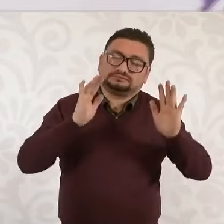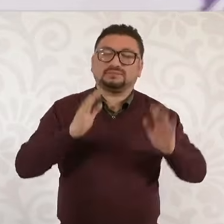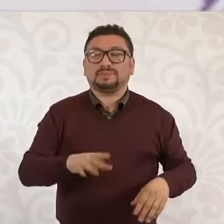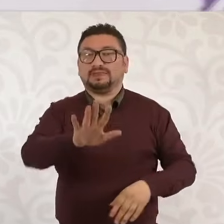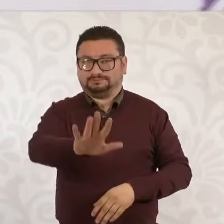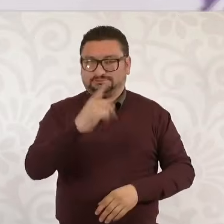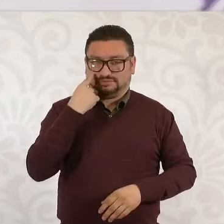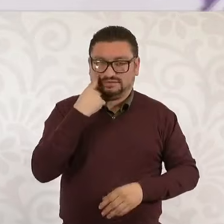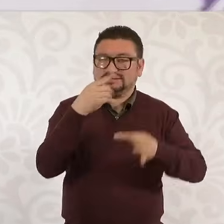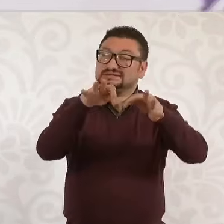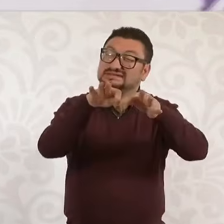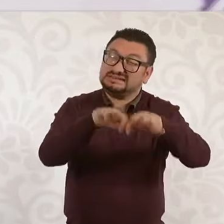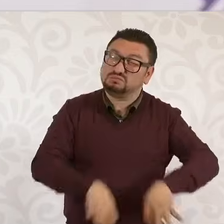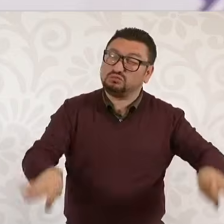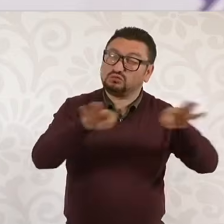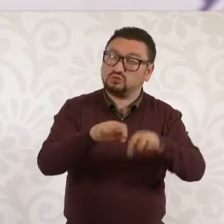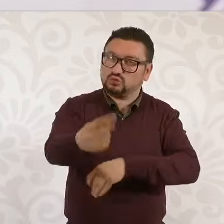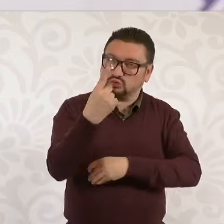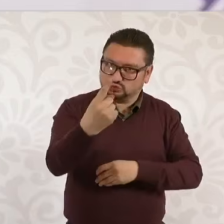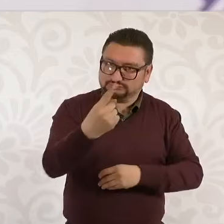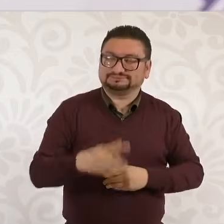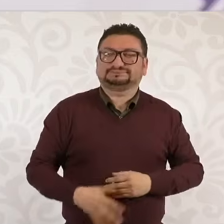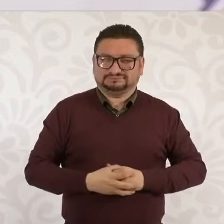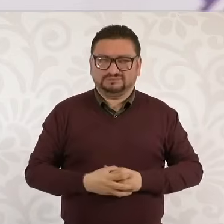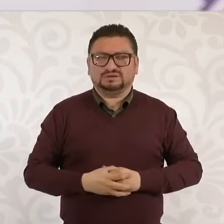Hay algo importante, porque